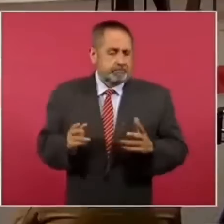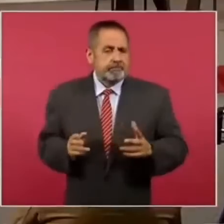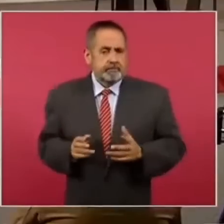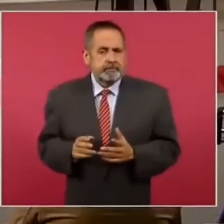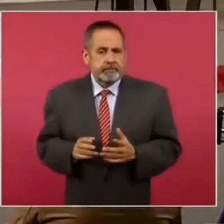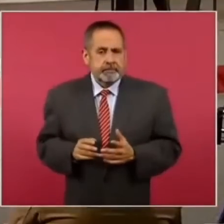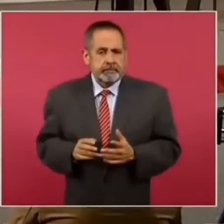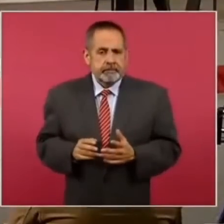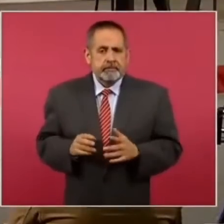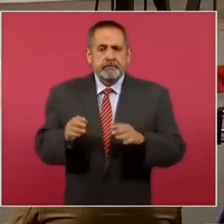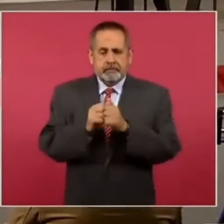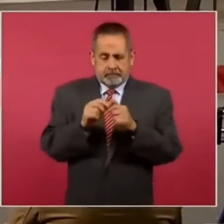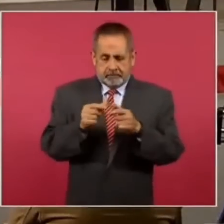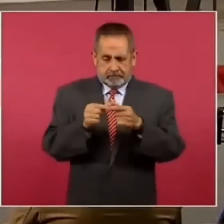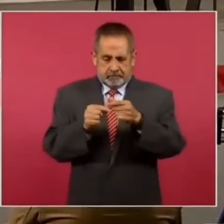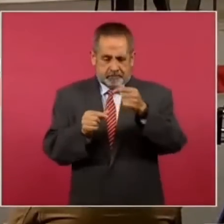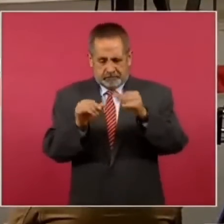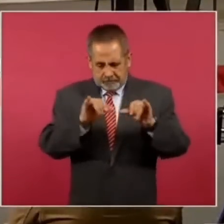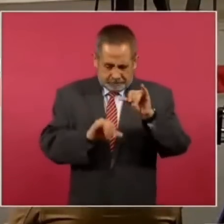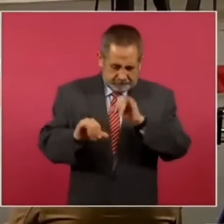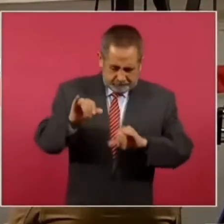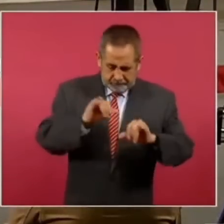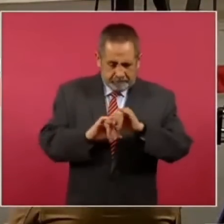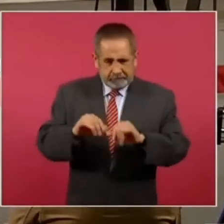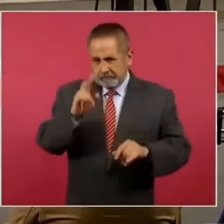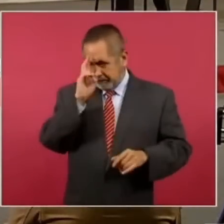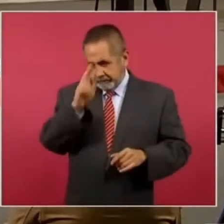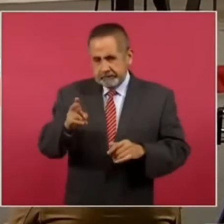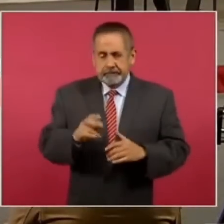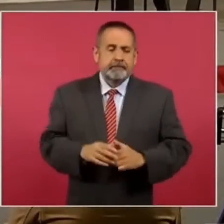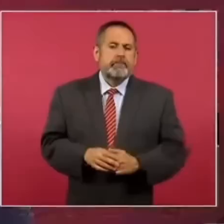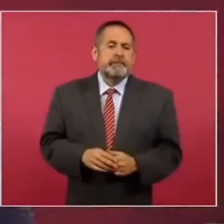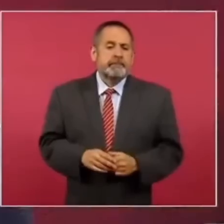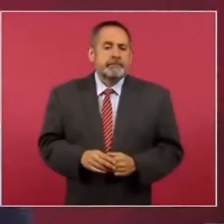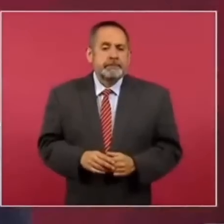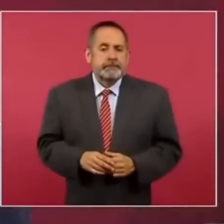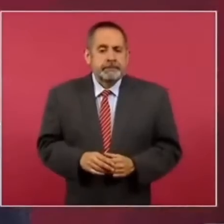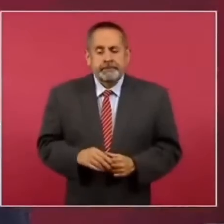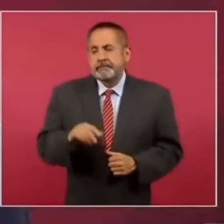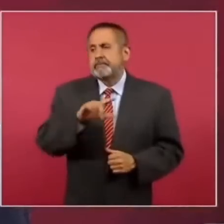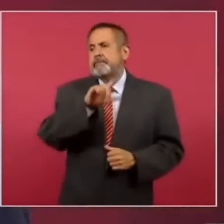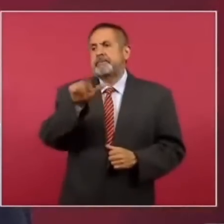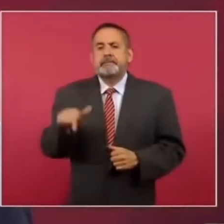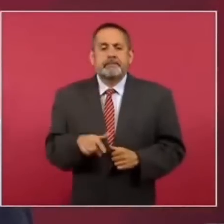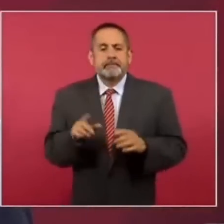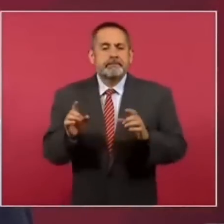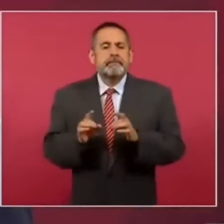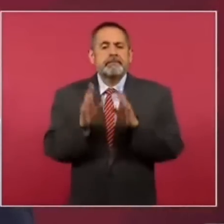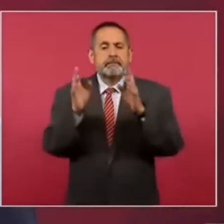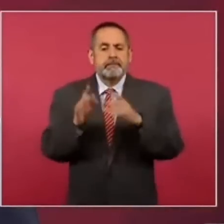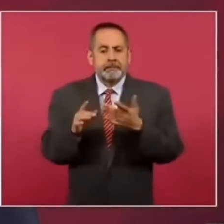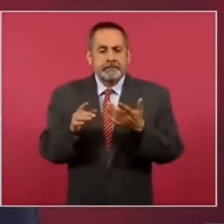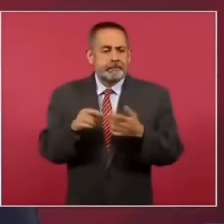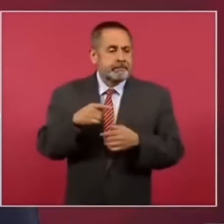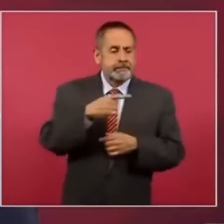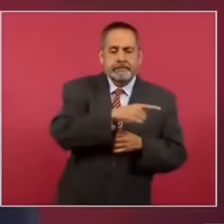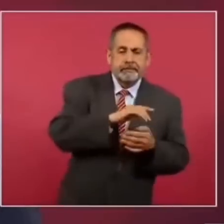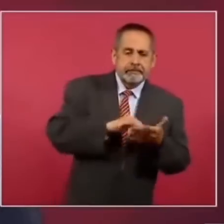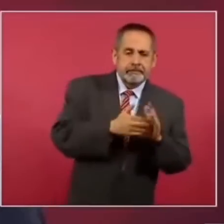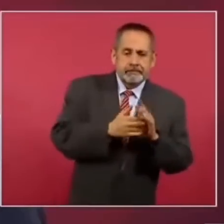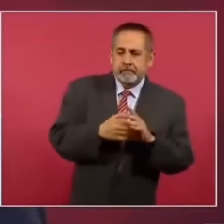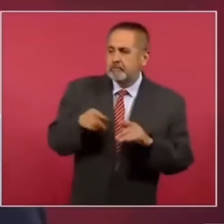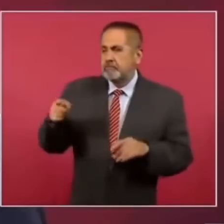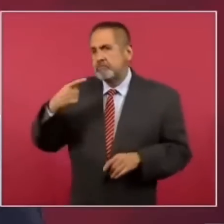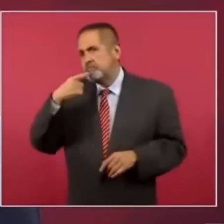sus mezclas y sus cartuchos. Posteriormente tuvimos allí una infiltración, una maniobra, él ya